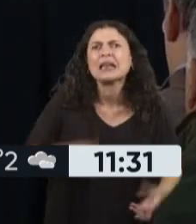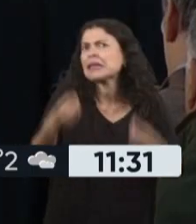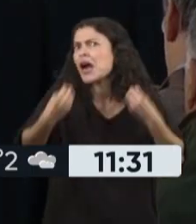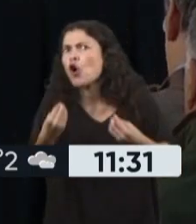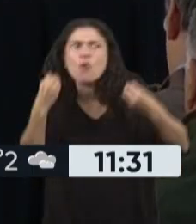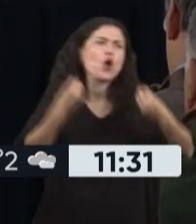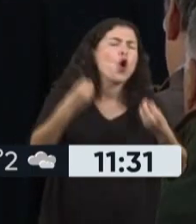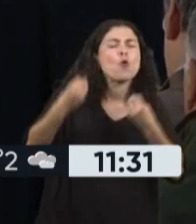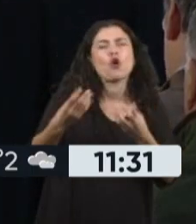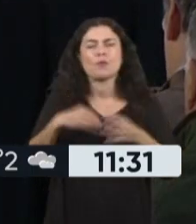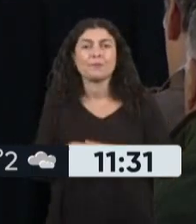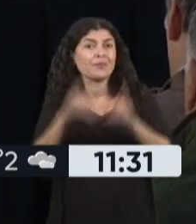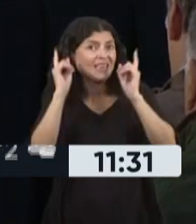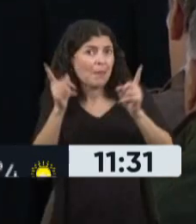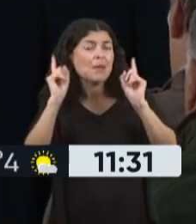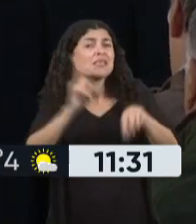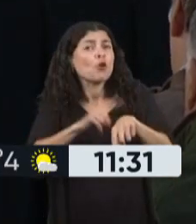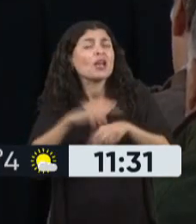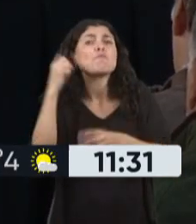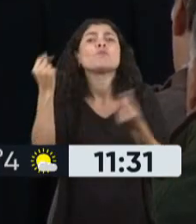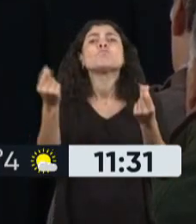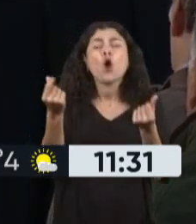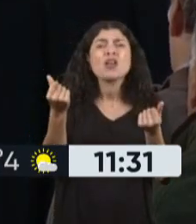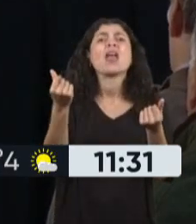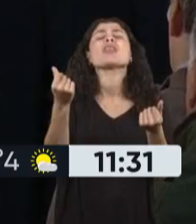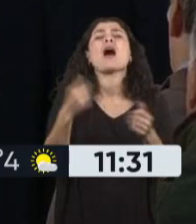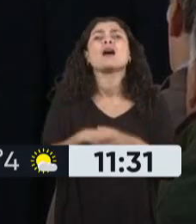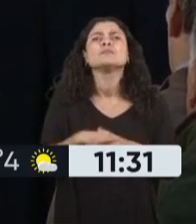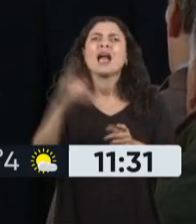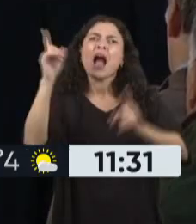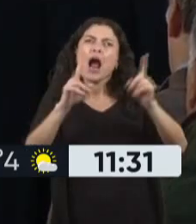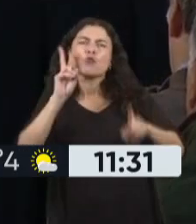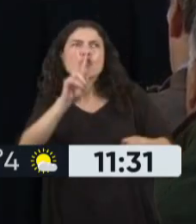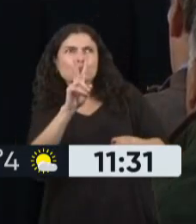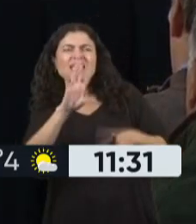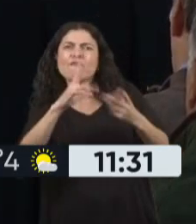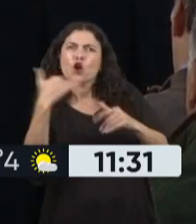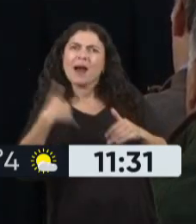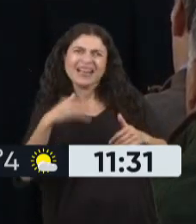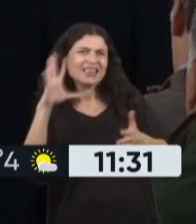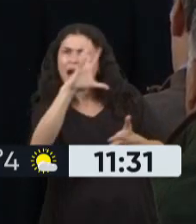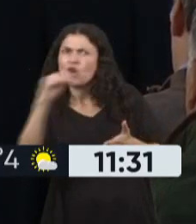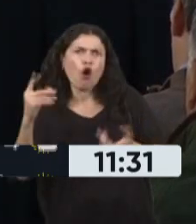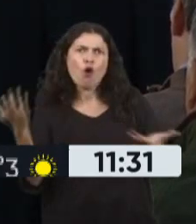Al mismo tiempo, en el plano monetario, digamos, se identificó con la dolarización y entonces la gente iba con